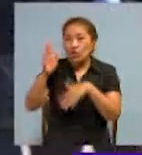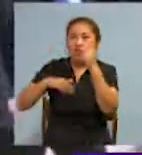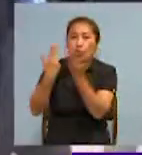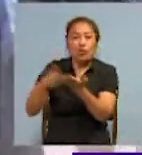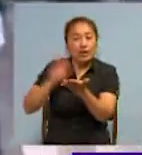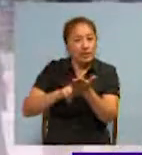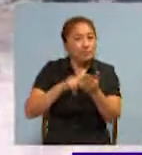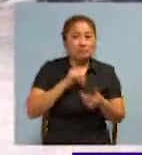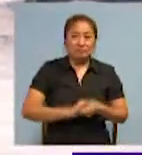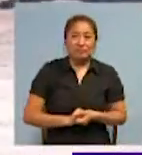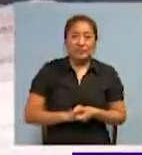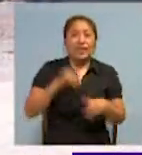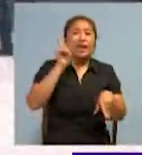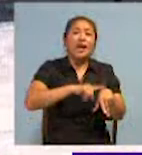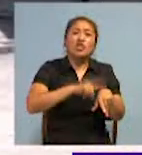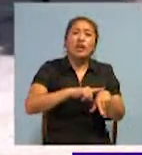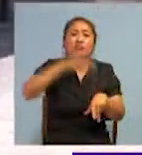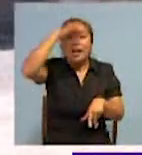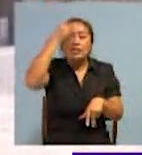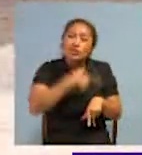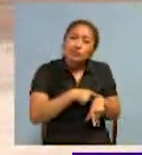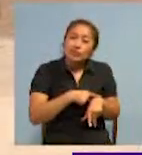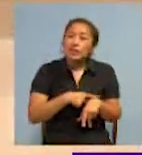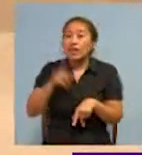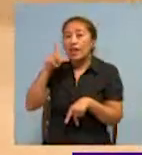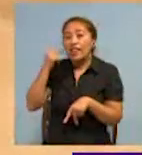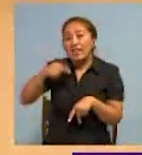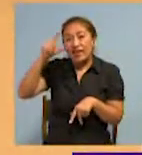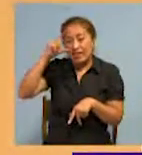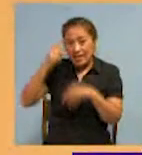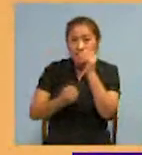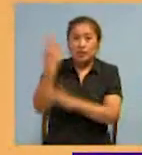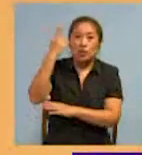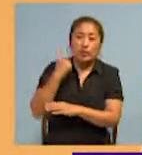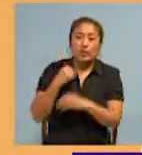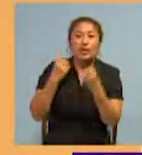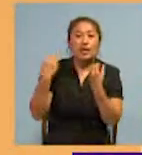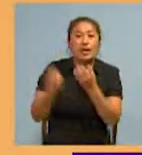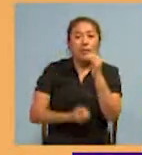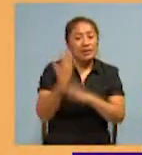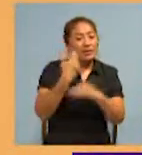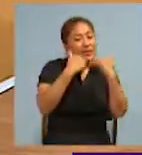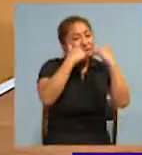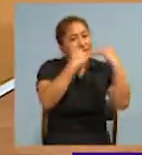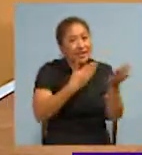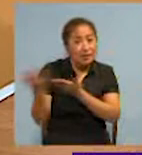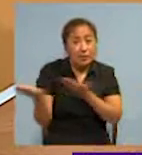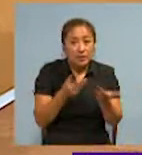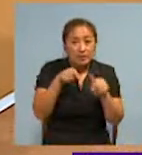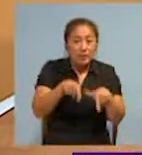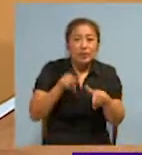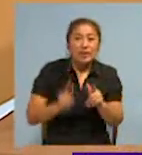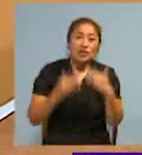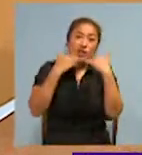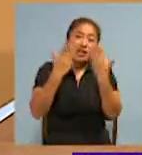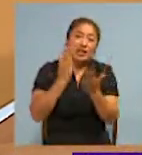poder repetir ministro entonces aquí ahora y cuando va a ser el acto el día 10 a las 9 de la mañana ministro muchísimas gracias por habernos acompañado y